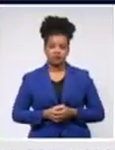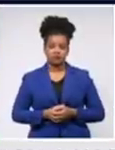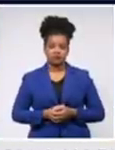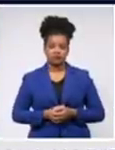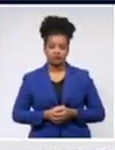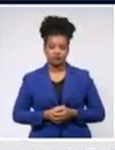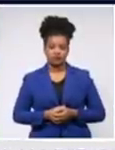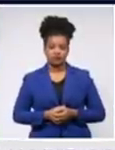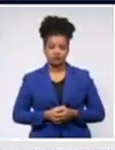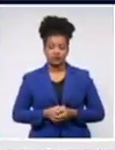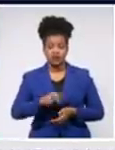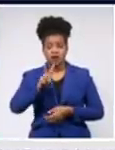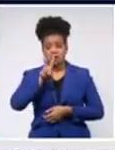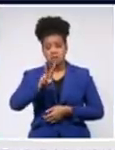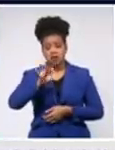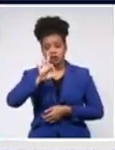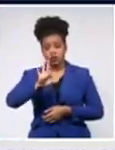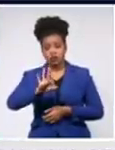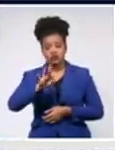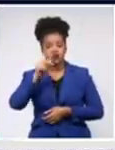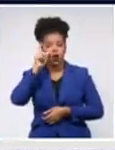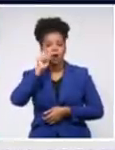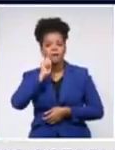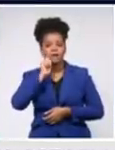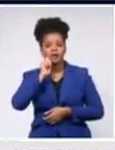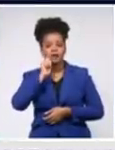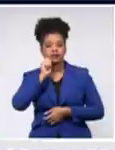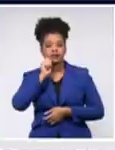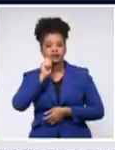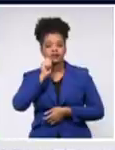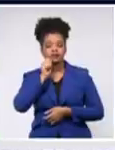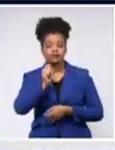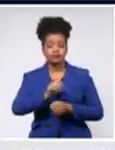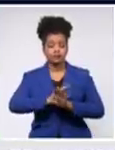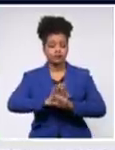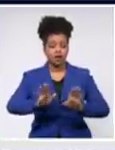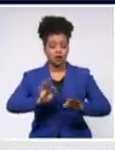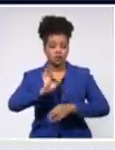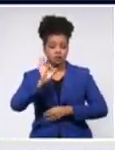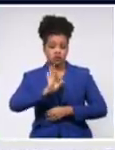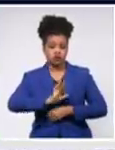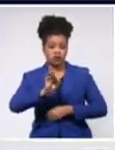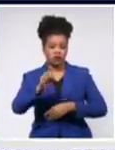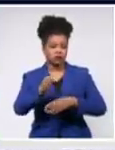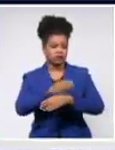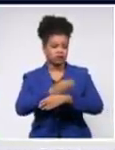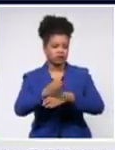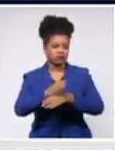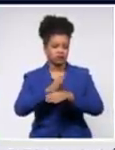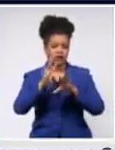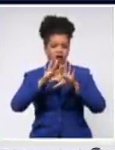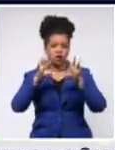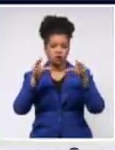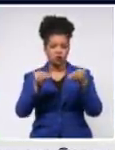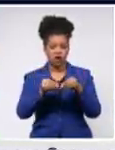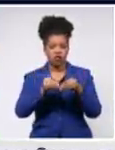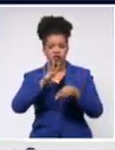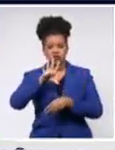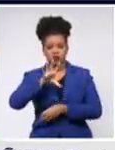28 del sexo masculino y ya representa en el acumulado el